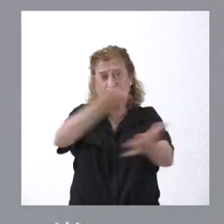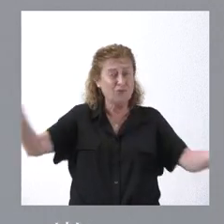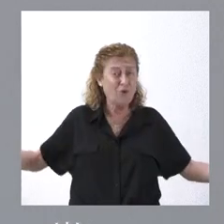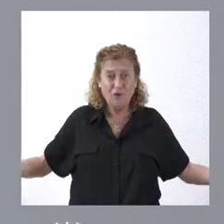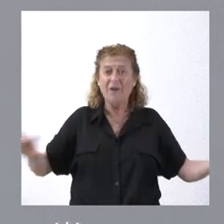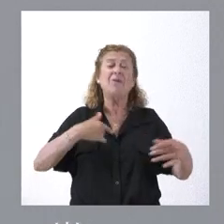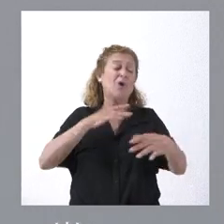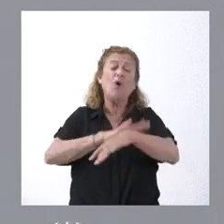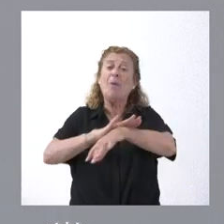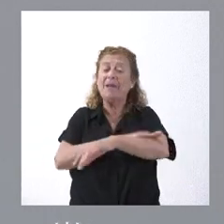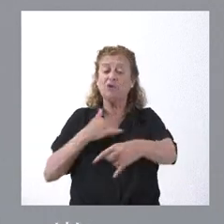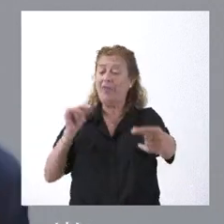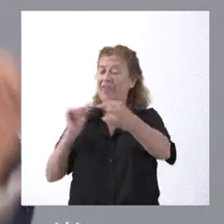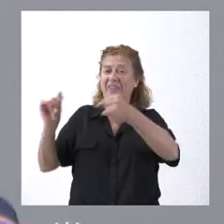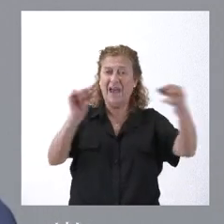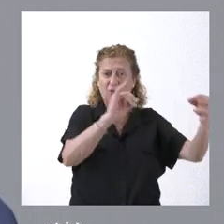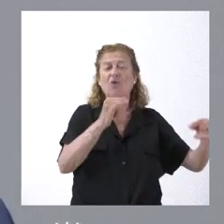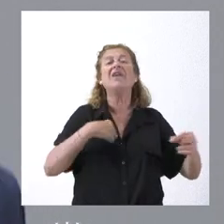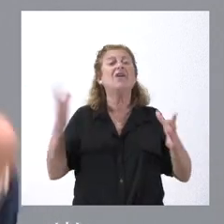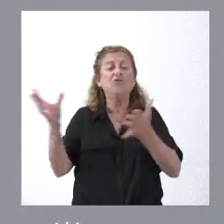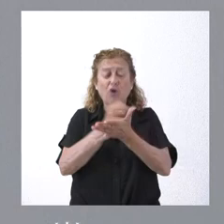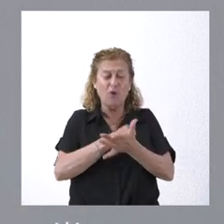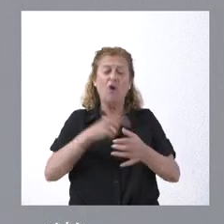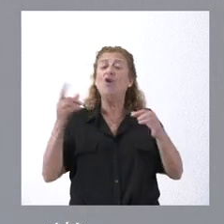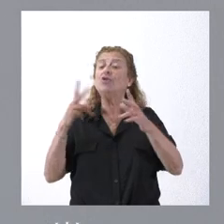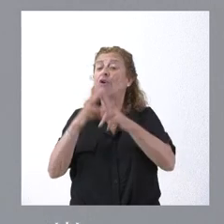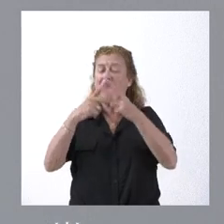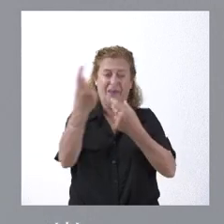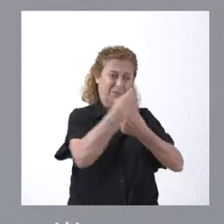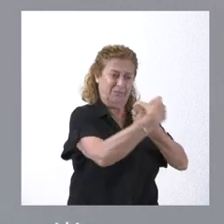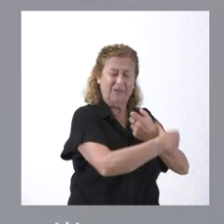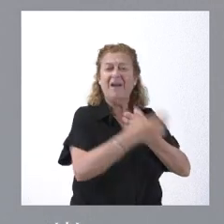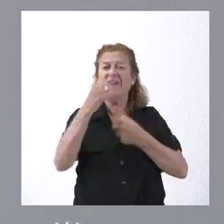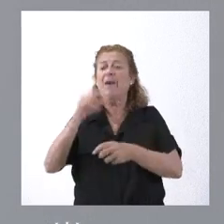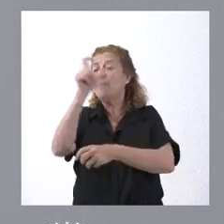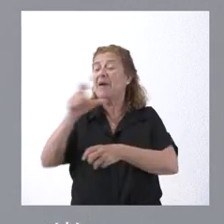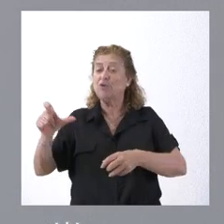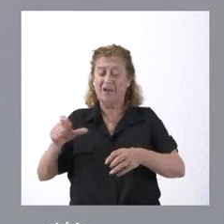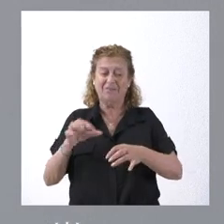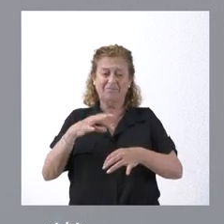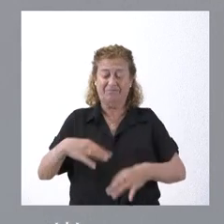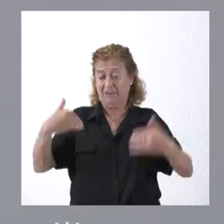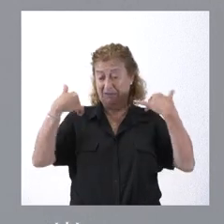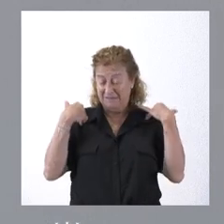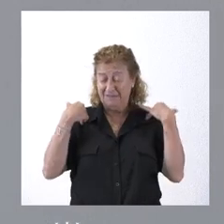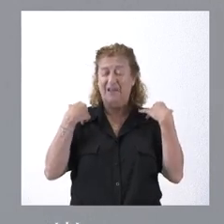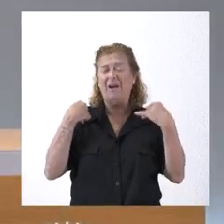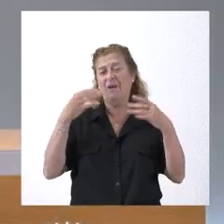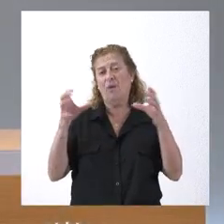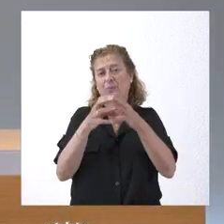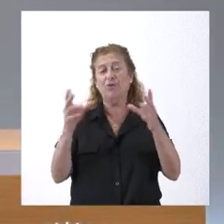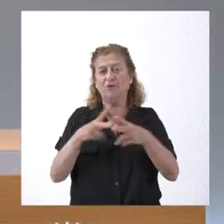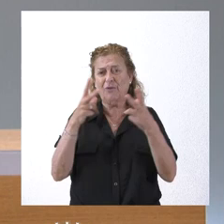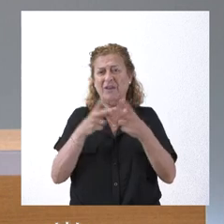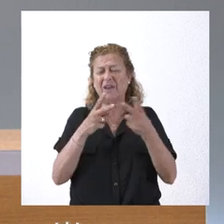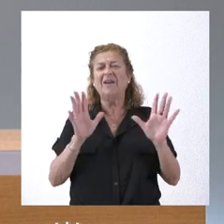el diálogo y gobernamos contando con la sociedad y contando con los agentes que representan al conjunto de la sociedad en todos los ámbitos. Sobre